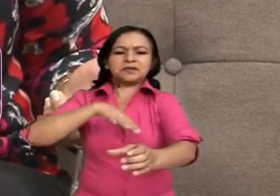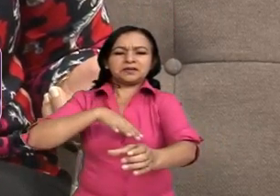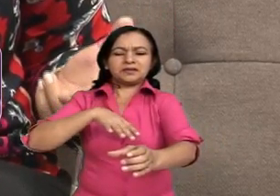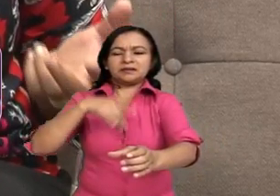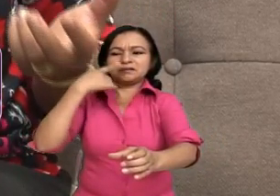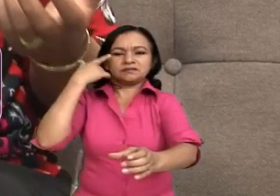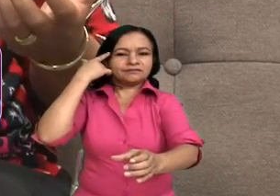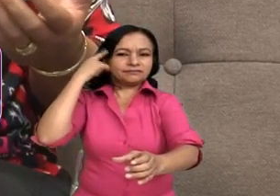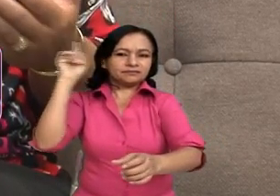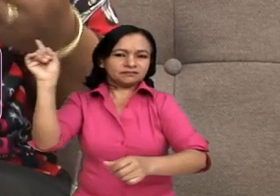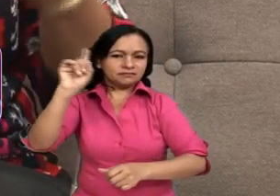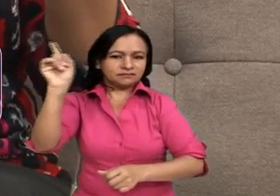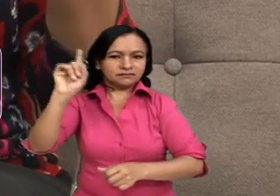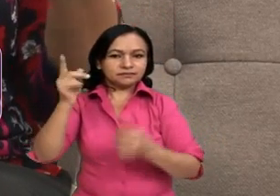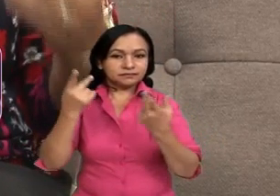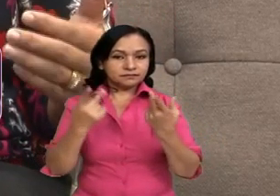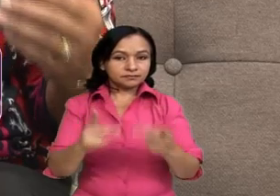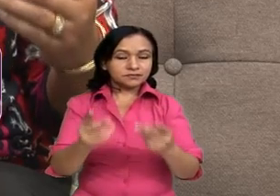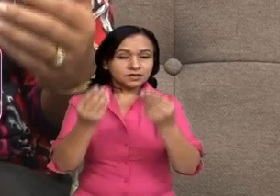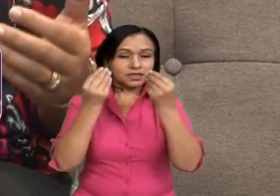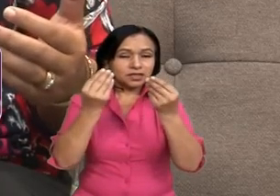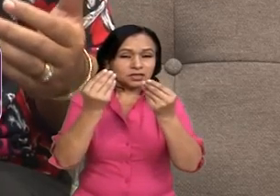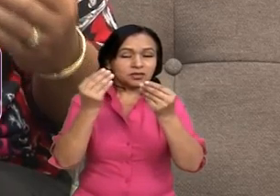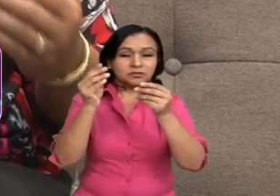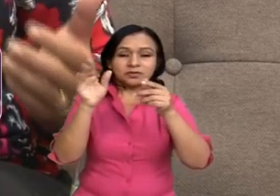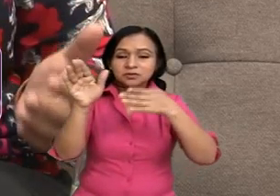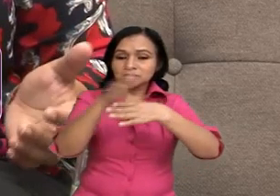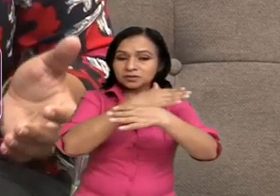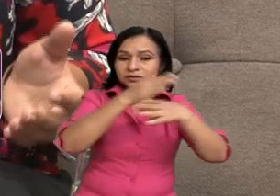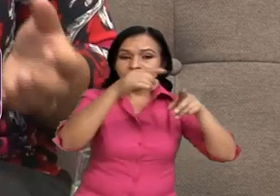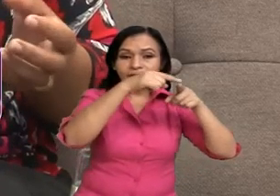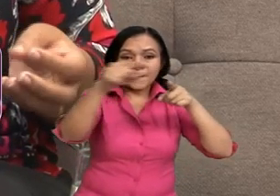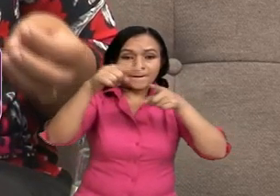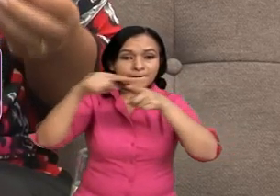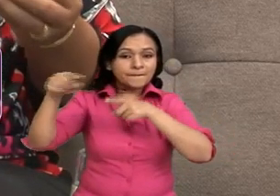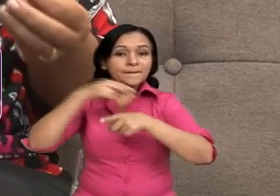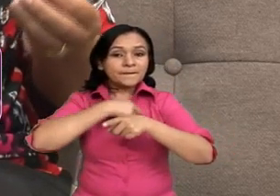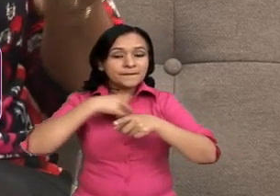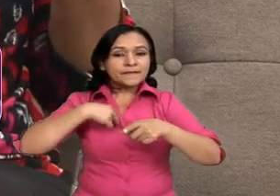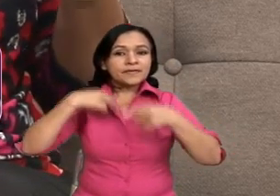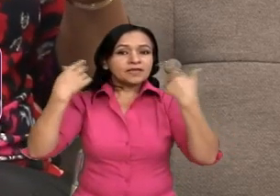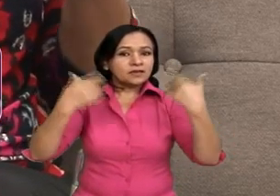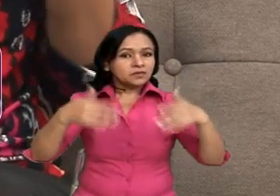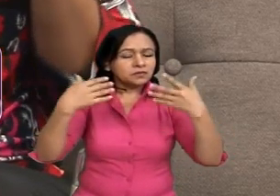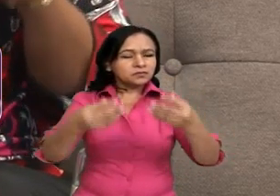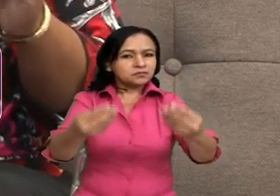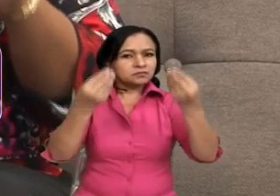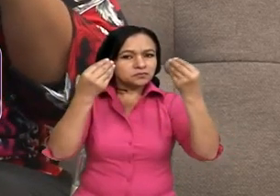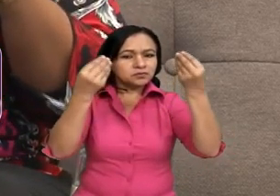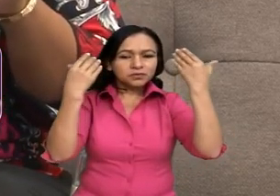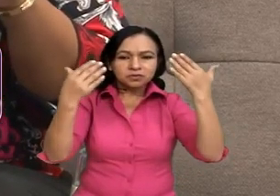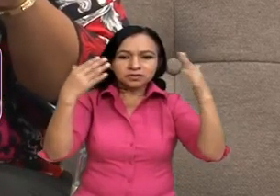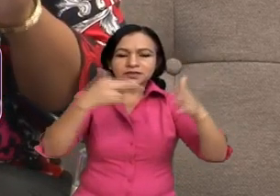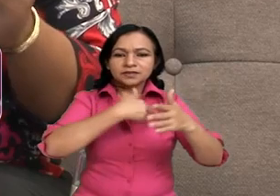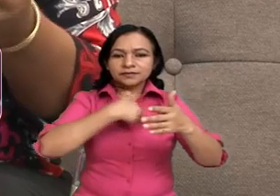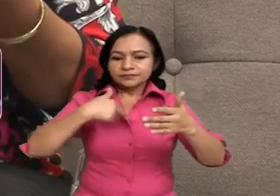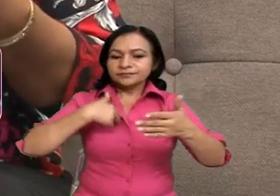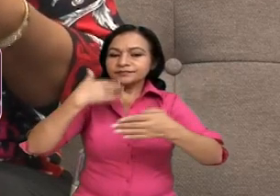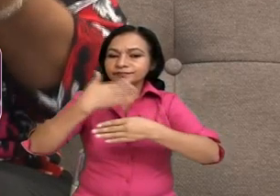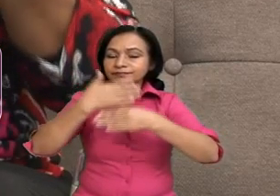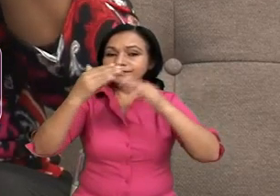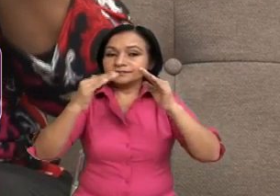reconocemos, pero en muchos lugares de este país se han hecho inversiones que van a incidir